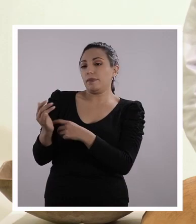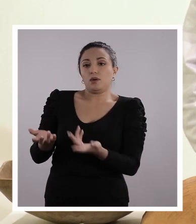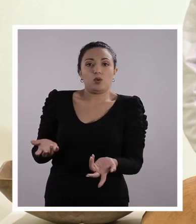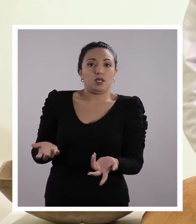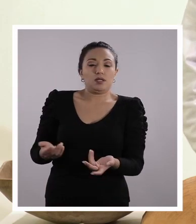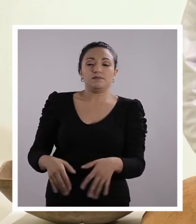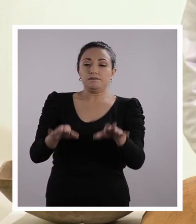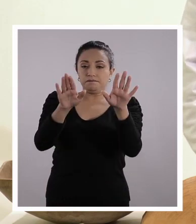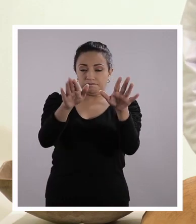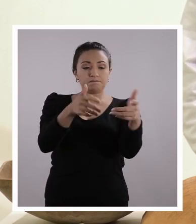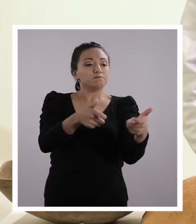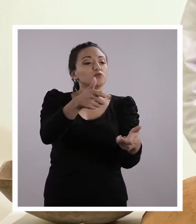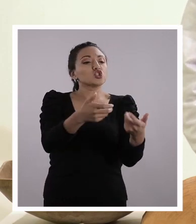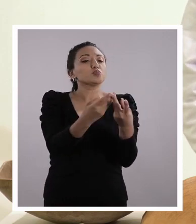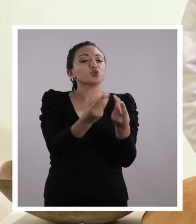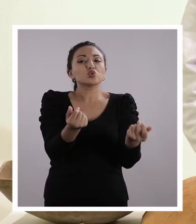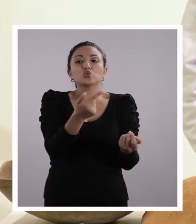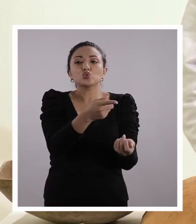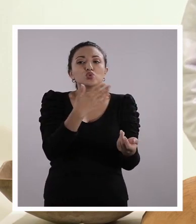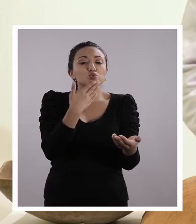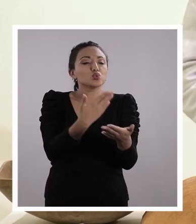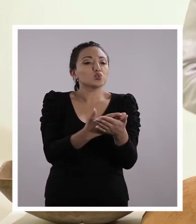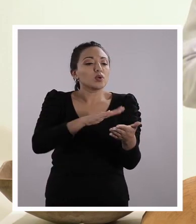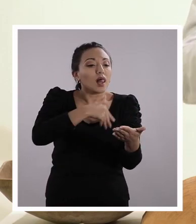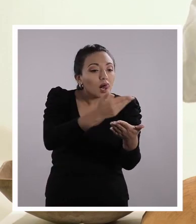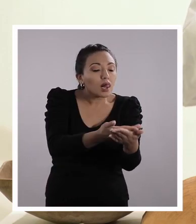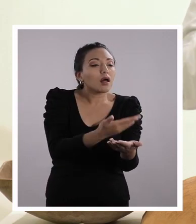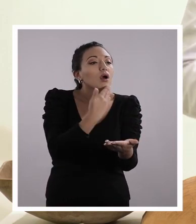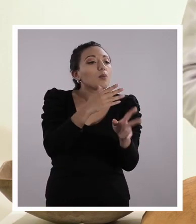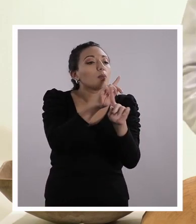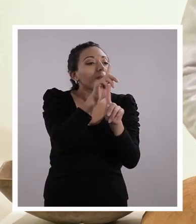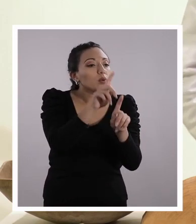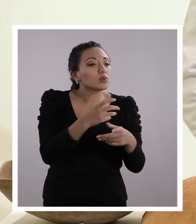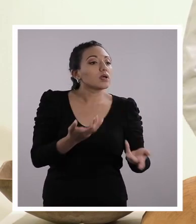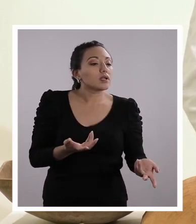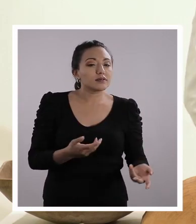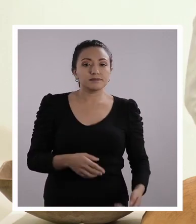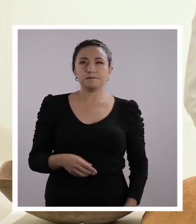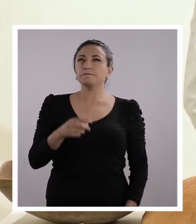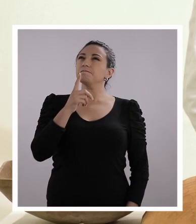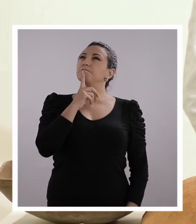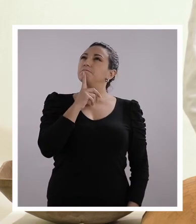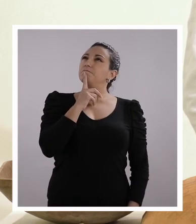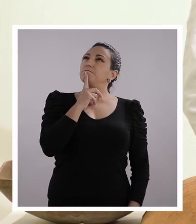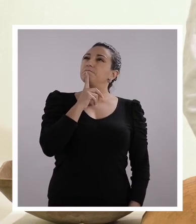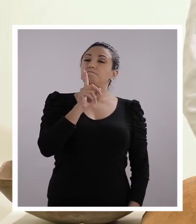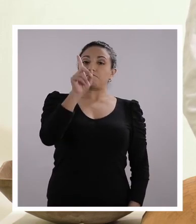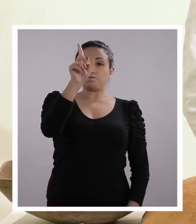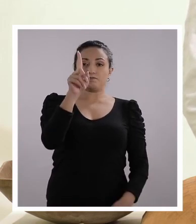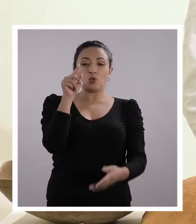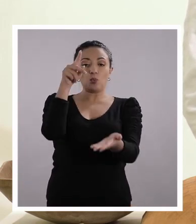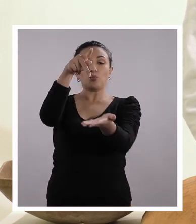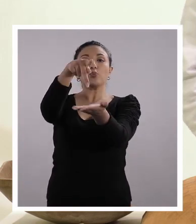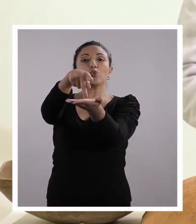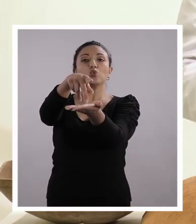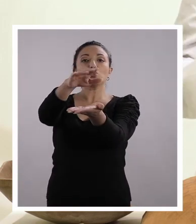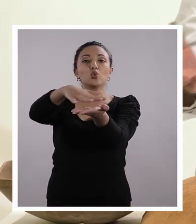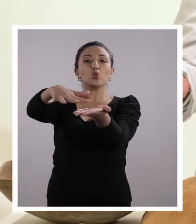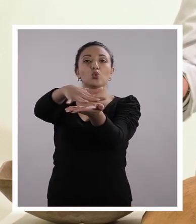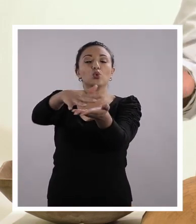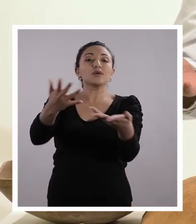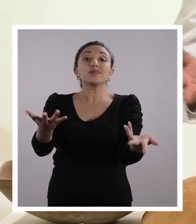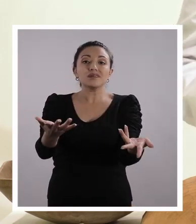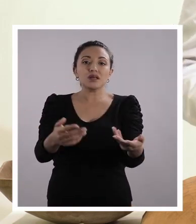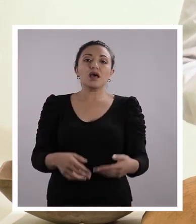estimado cuál sería la forma asertiva de haber llegado a este lugar que debiste haber preguntado un punto de